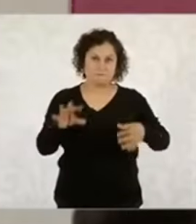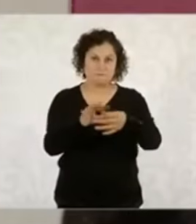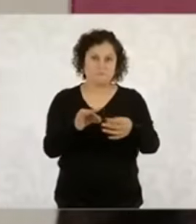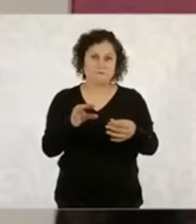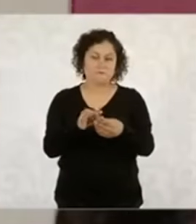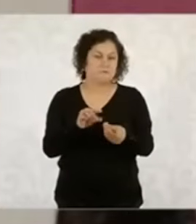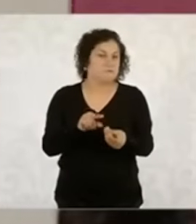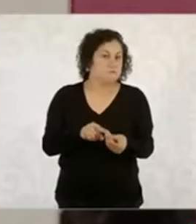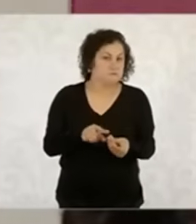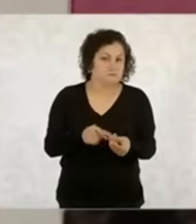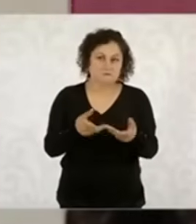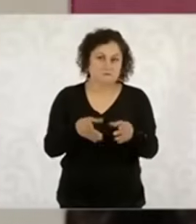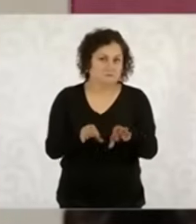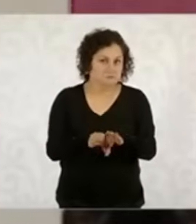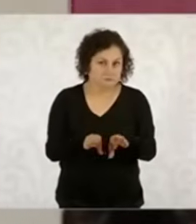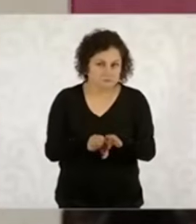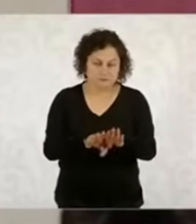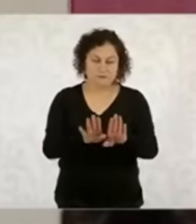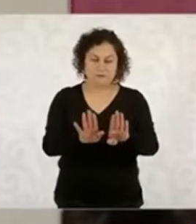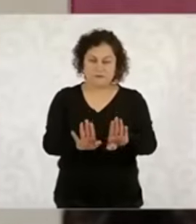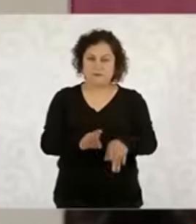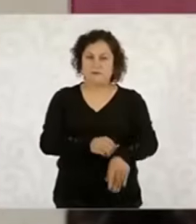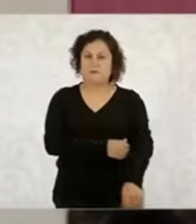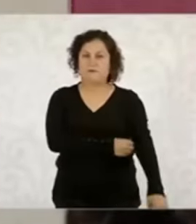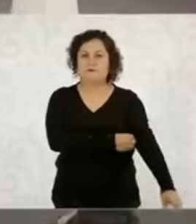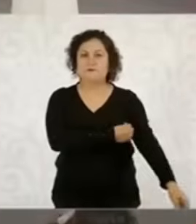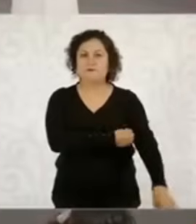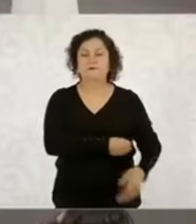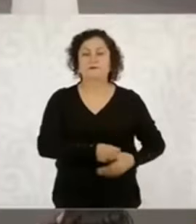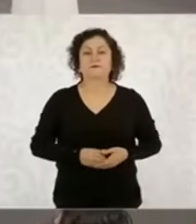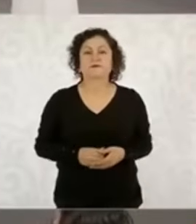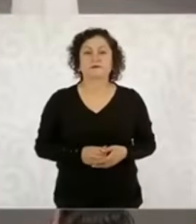dónde, cómo iniciaron ya estas obras.